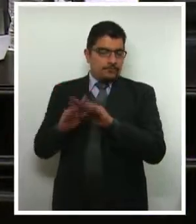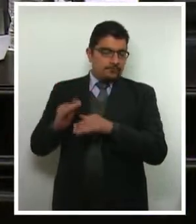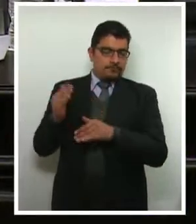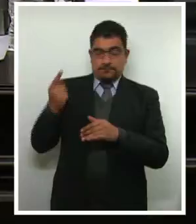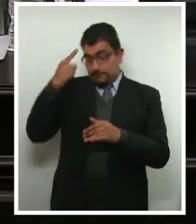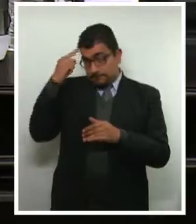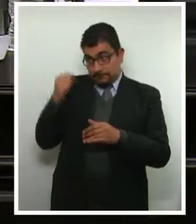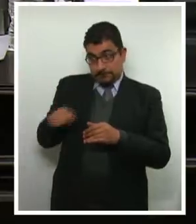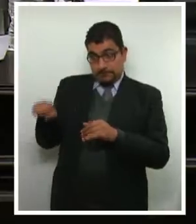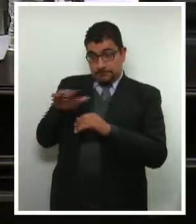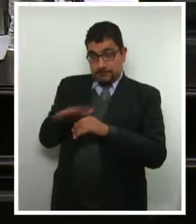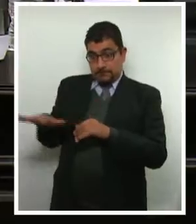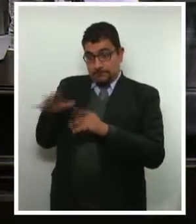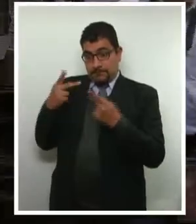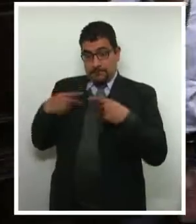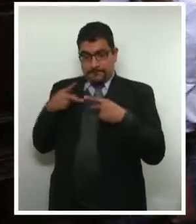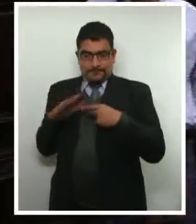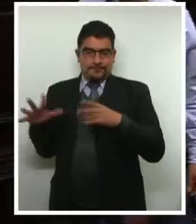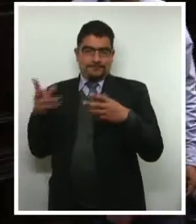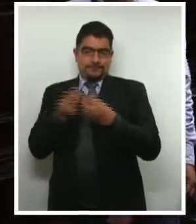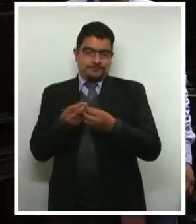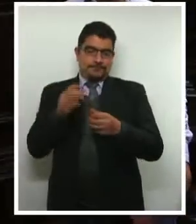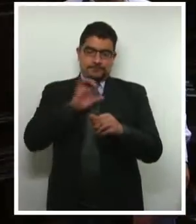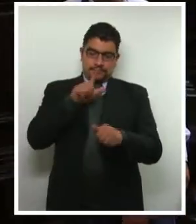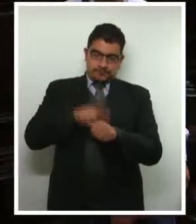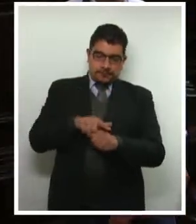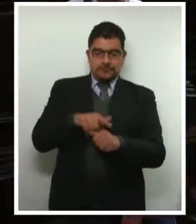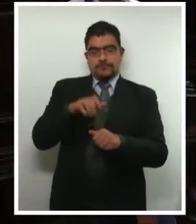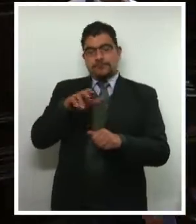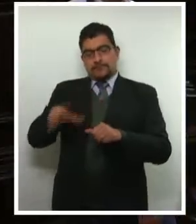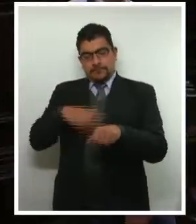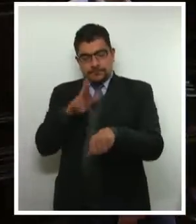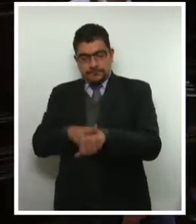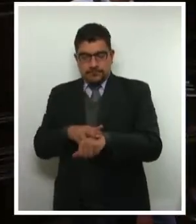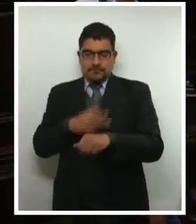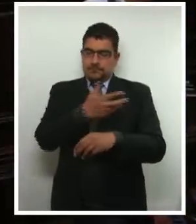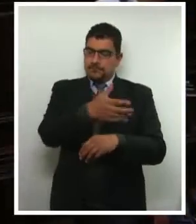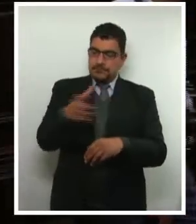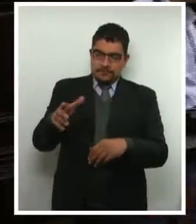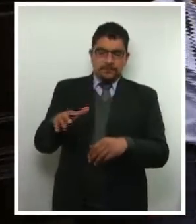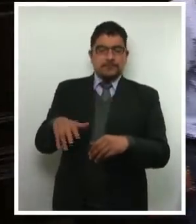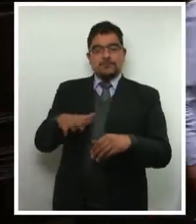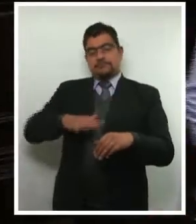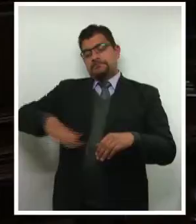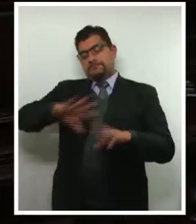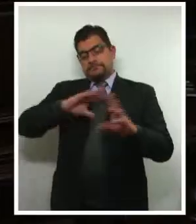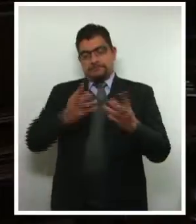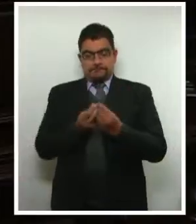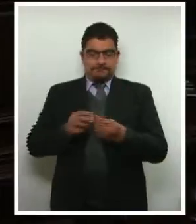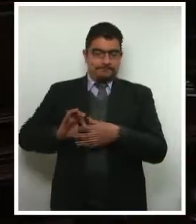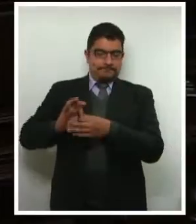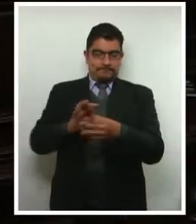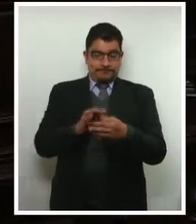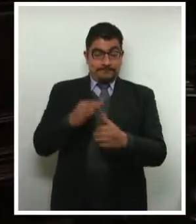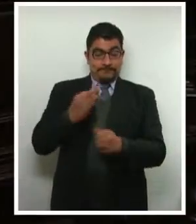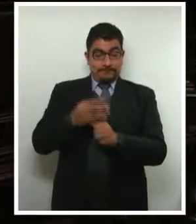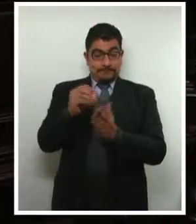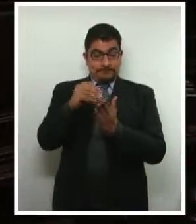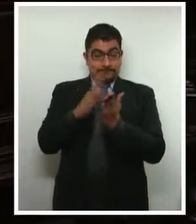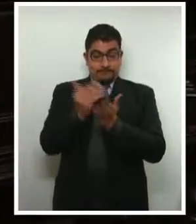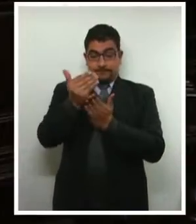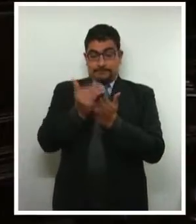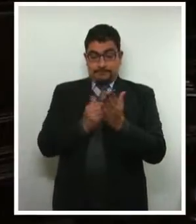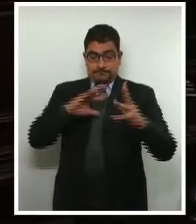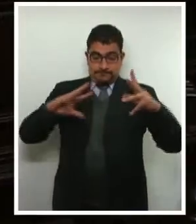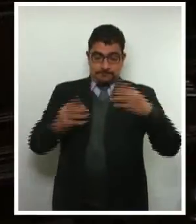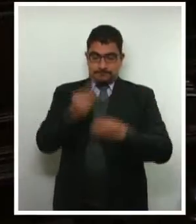de su patrimonio cultural y natural, urbano y rural. En este momento le comento que se han emitido un